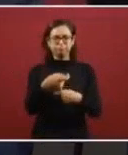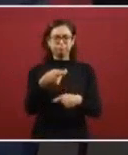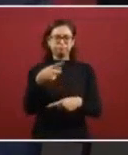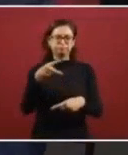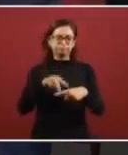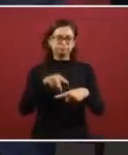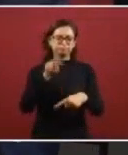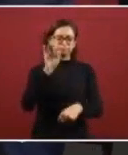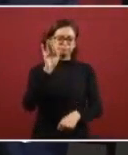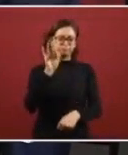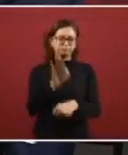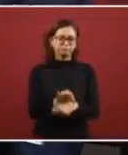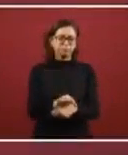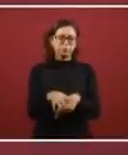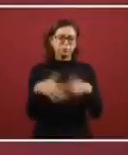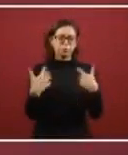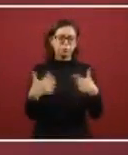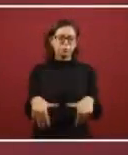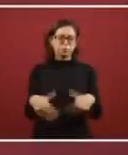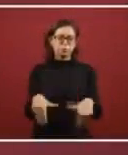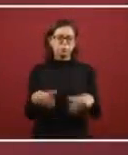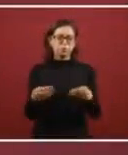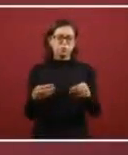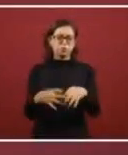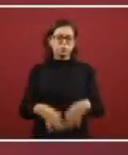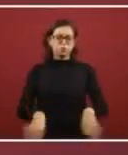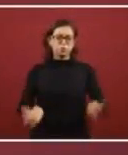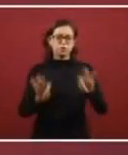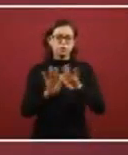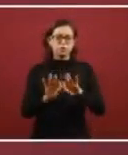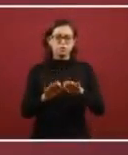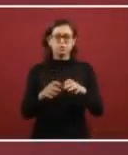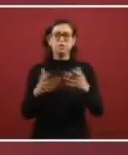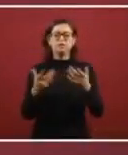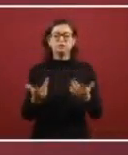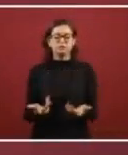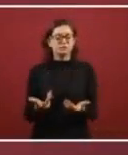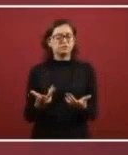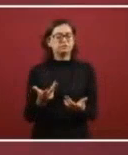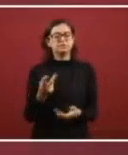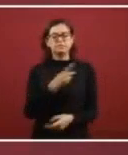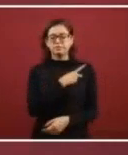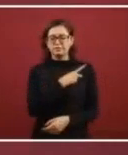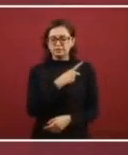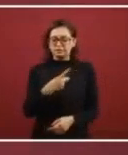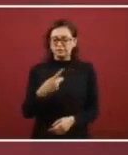que es algo fundamental. Todo lo que podamos hacer